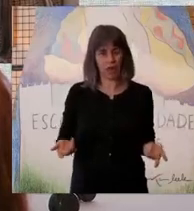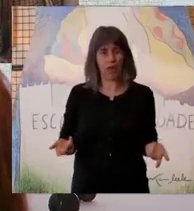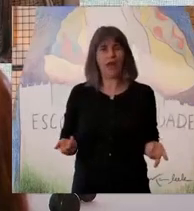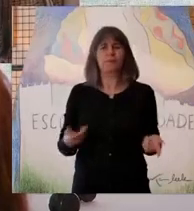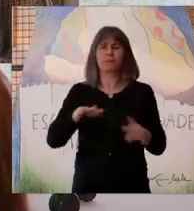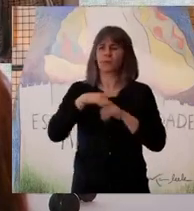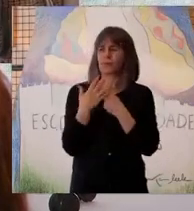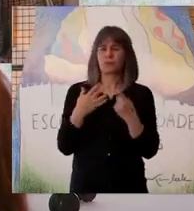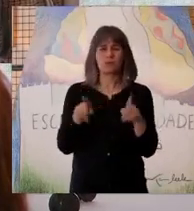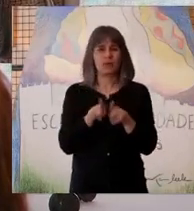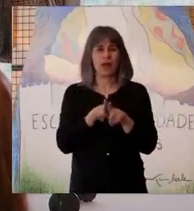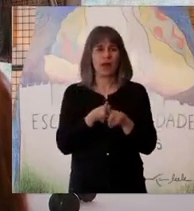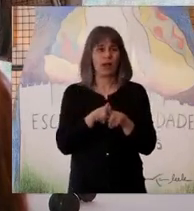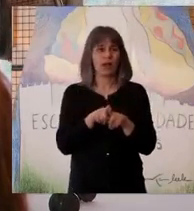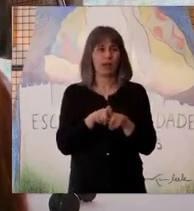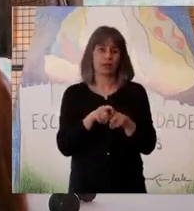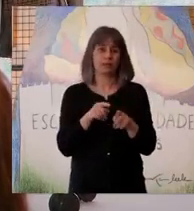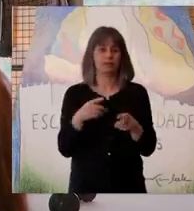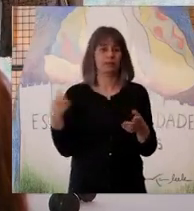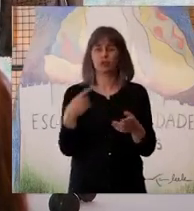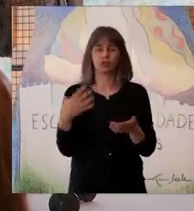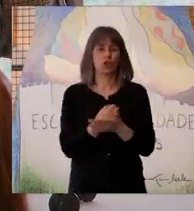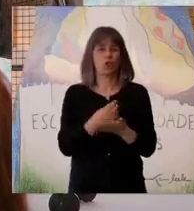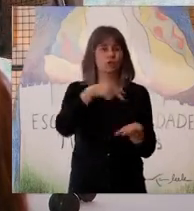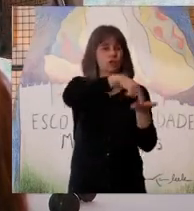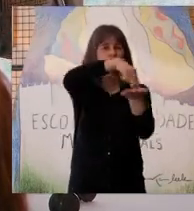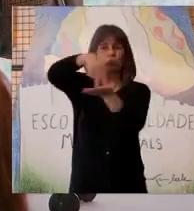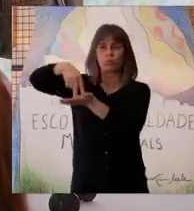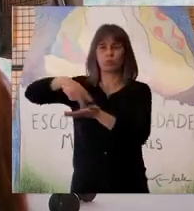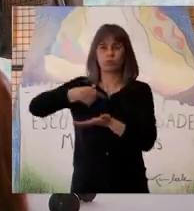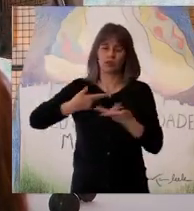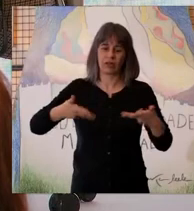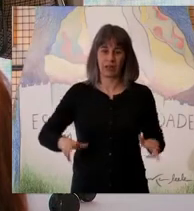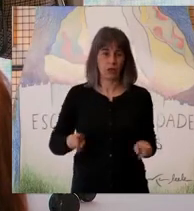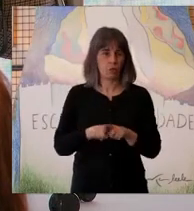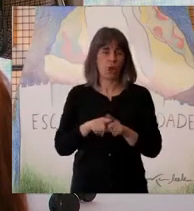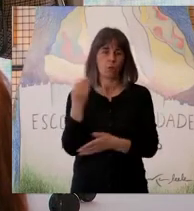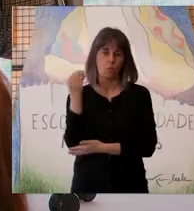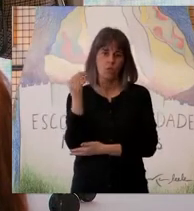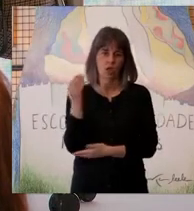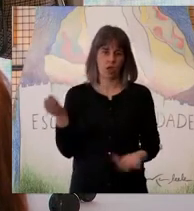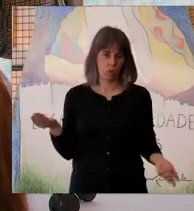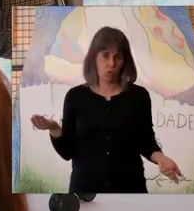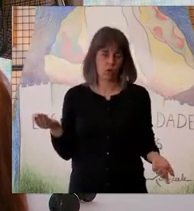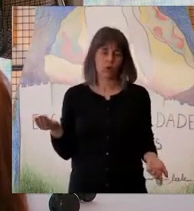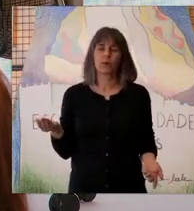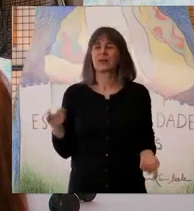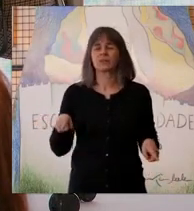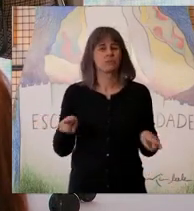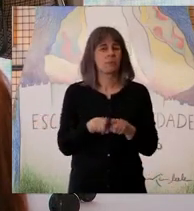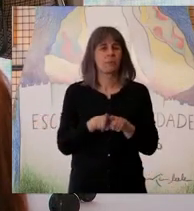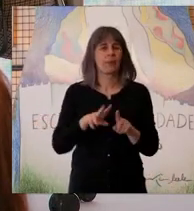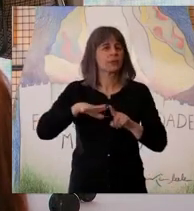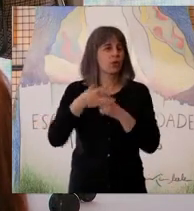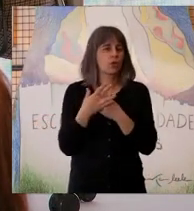todos Ya sentados y yo allí como sabes el muñequito son esas esas situaciones que habréis vivido todas en